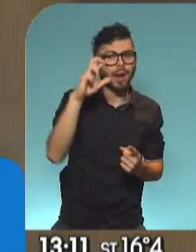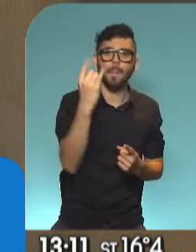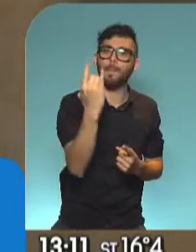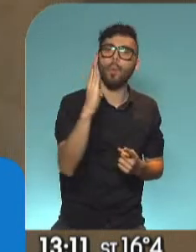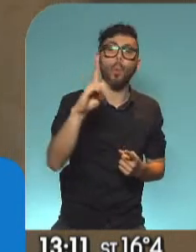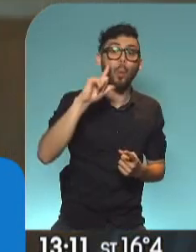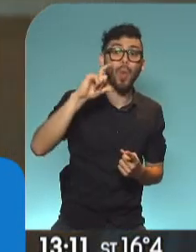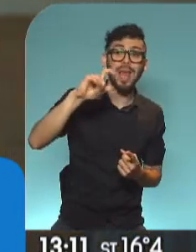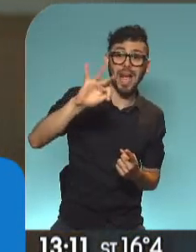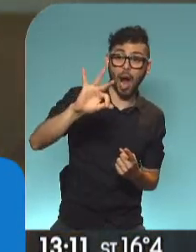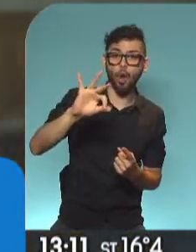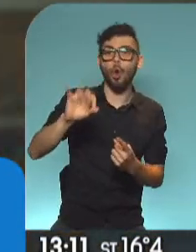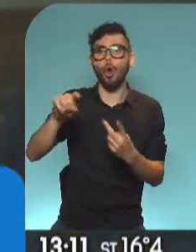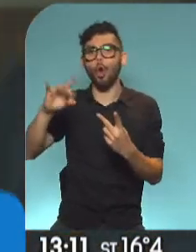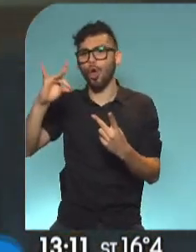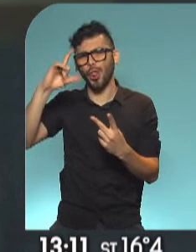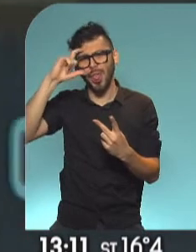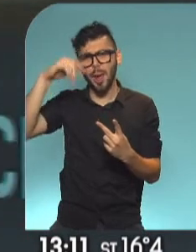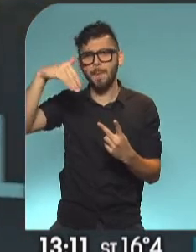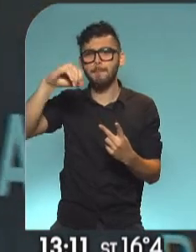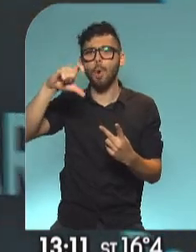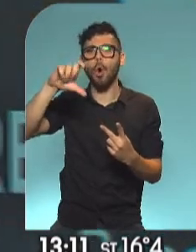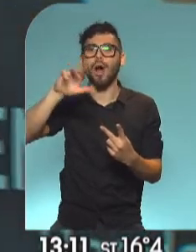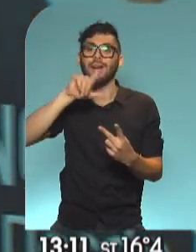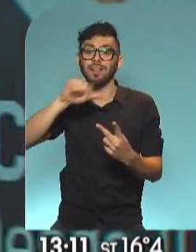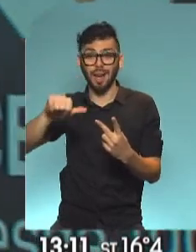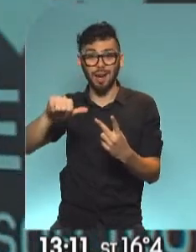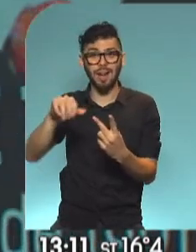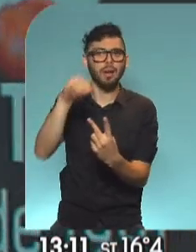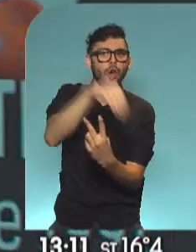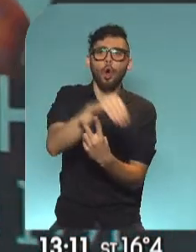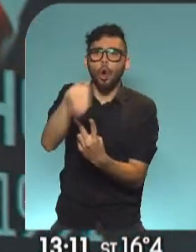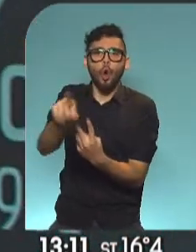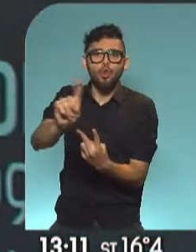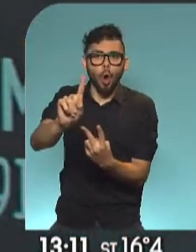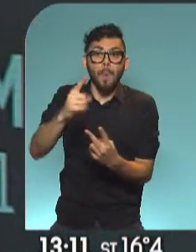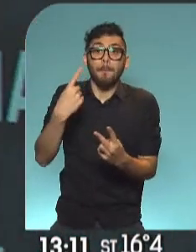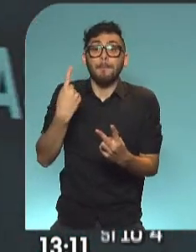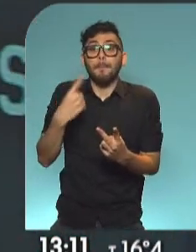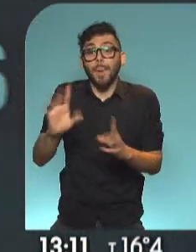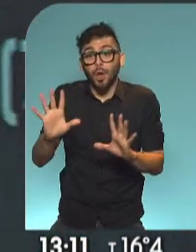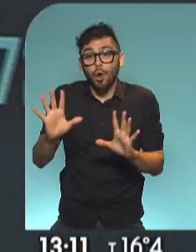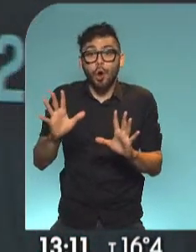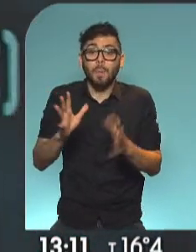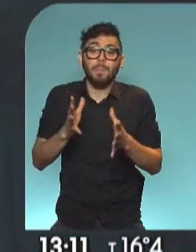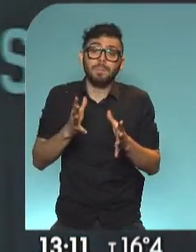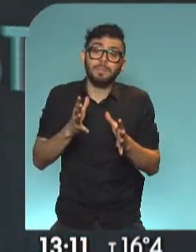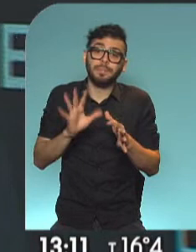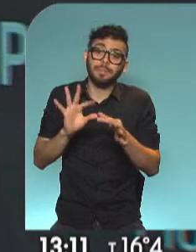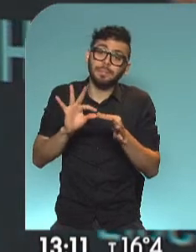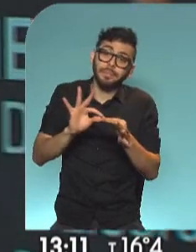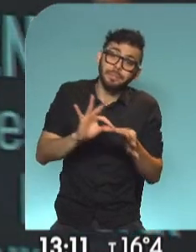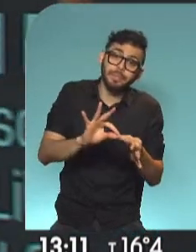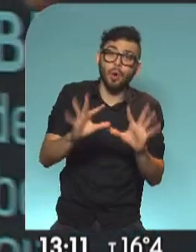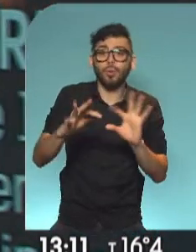pero se identifican con la amplia gama de valores liberales o con la amplia gama de valores conservadores. Hoy están